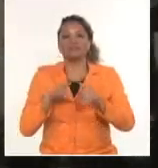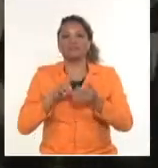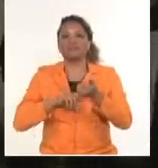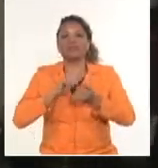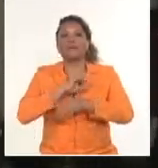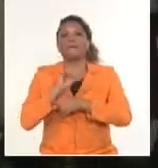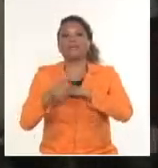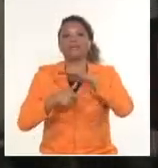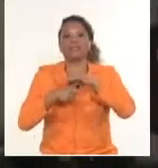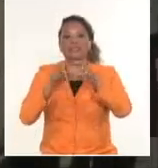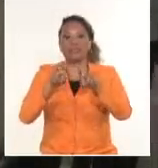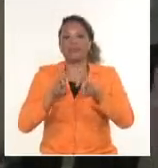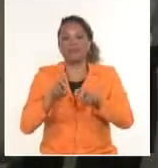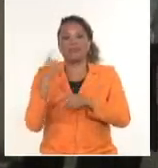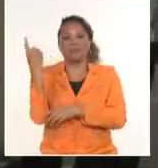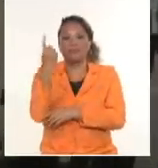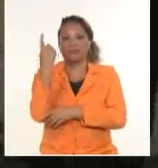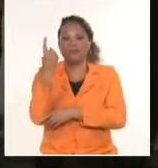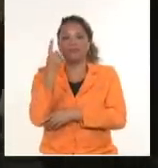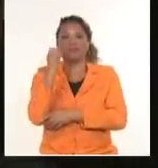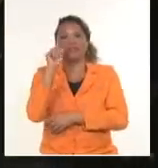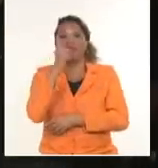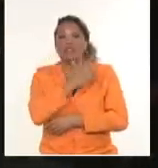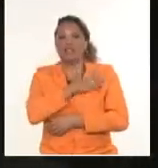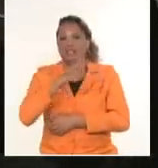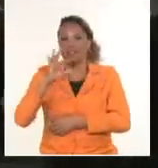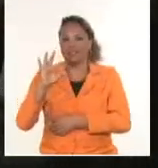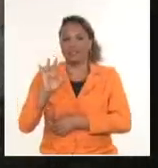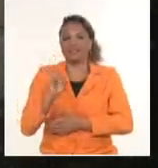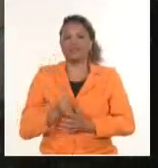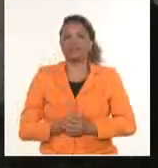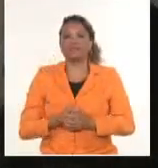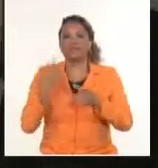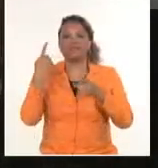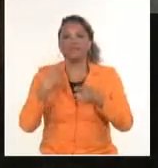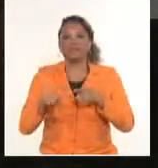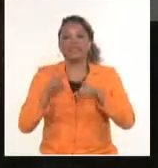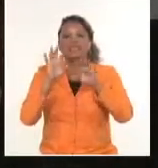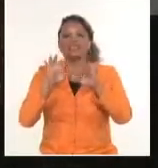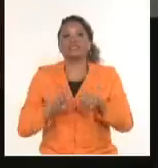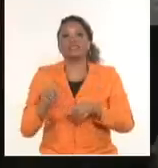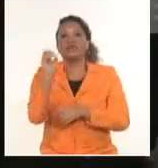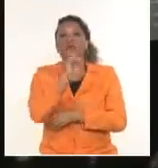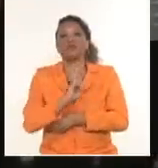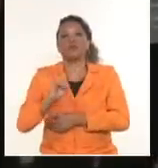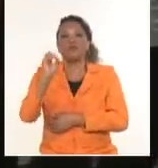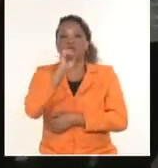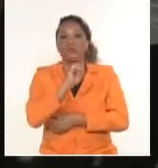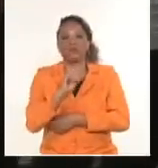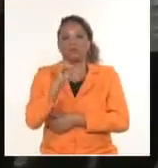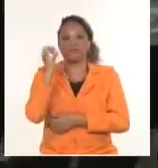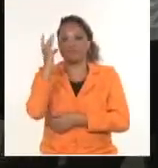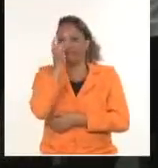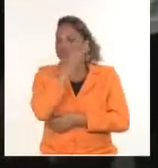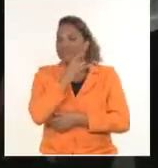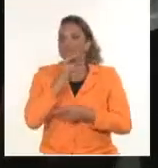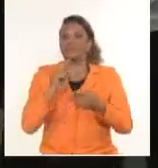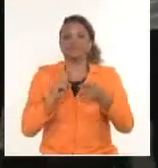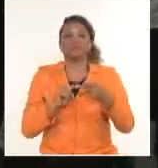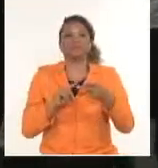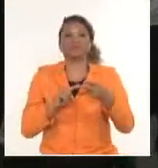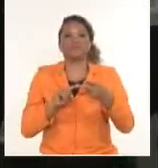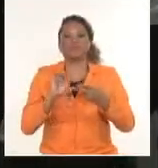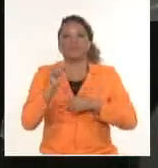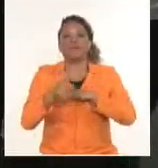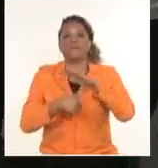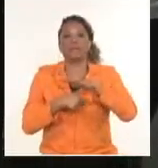de la Asamblea Nacional del Poder Popular, Esteban Lazo Hernández, también el secretario de Organización, Roberto Morales Ojeda, el